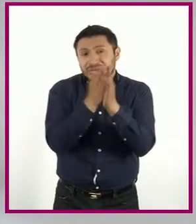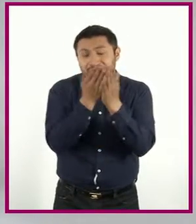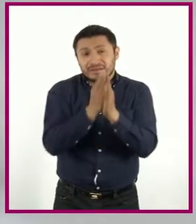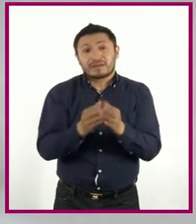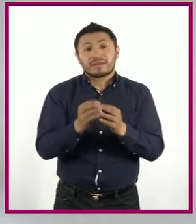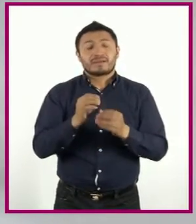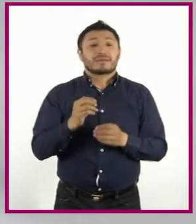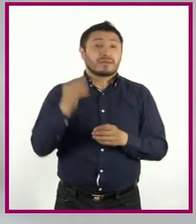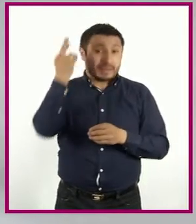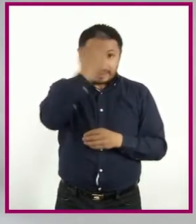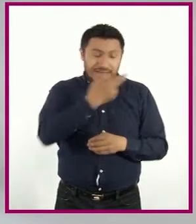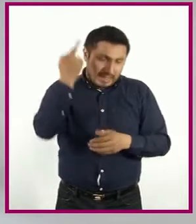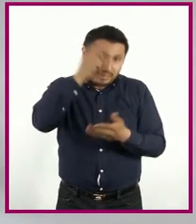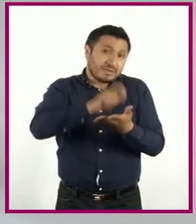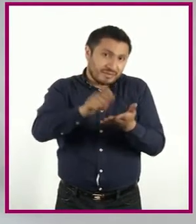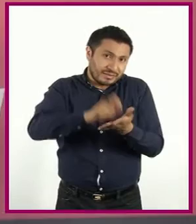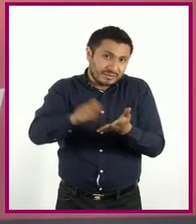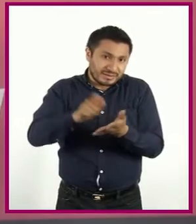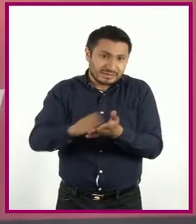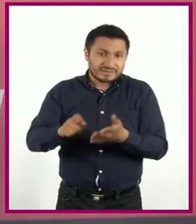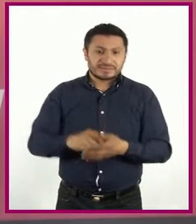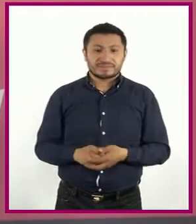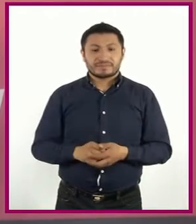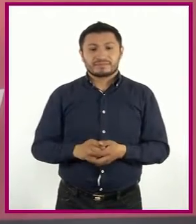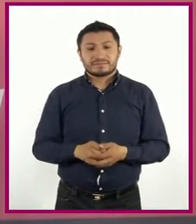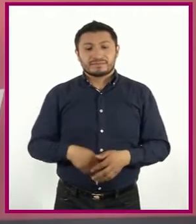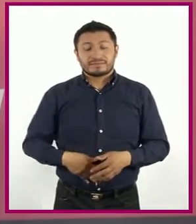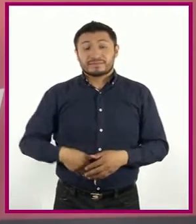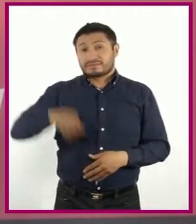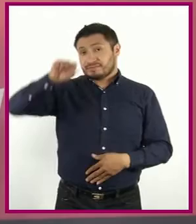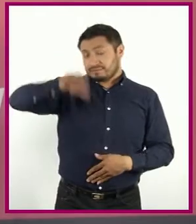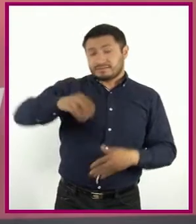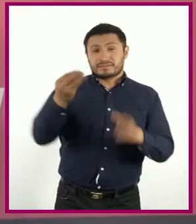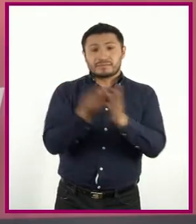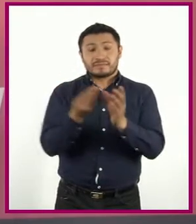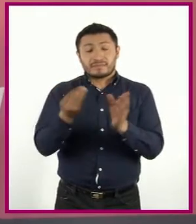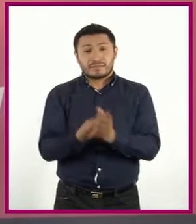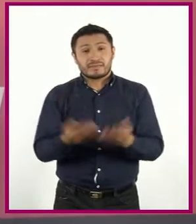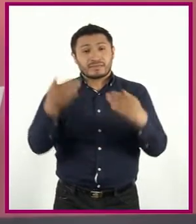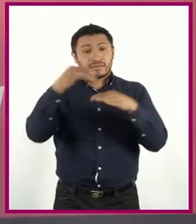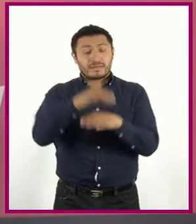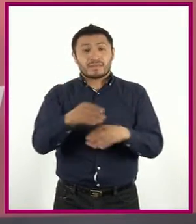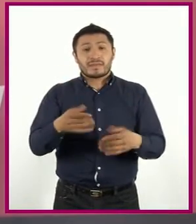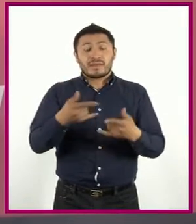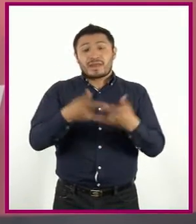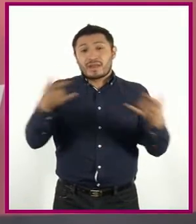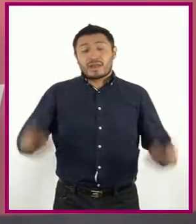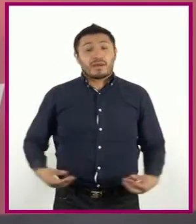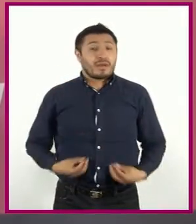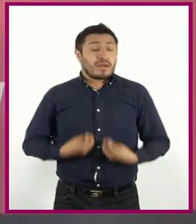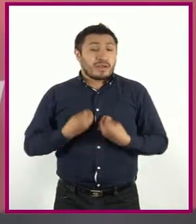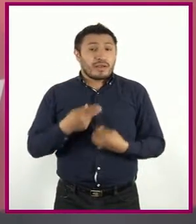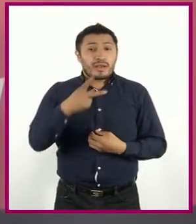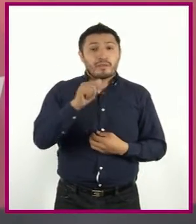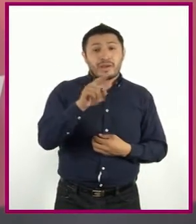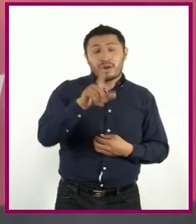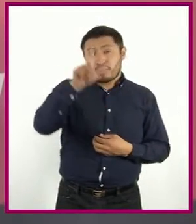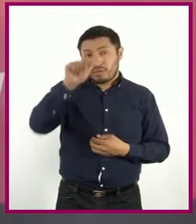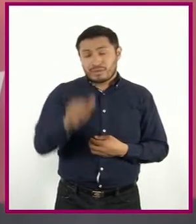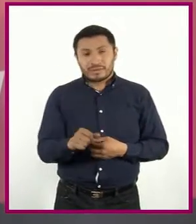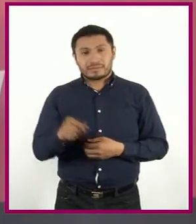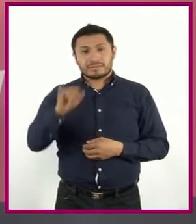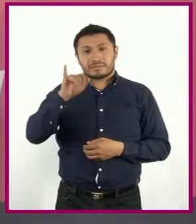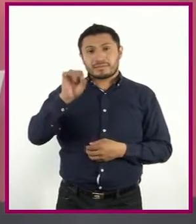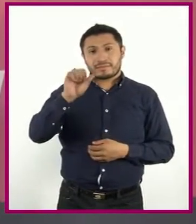texto y revisar sus apuntes. En esta sesión trabajaremos con las autobiografías Paula, de Isabel